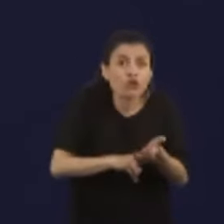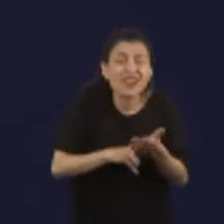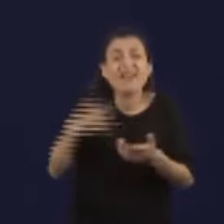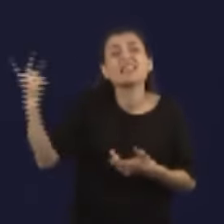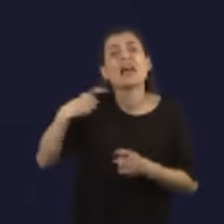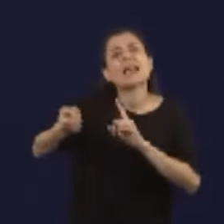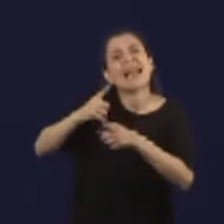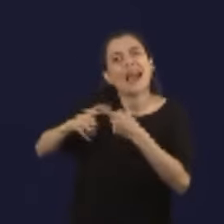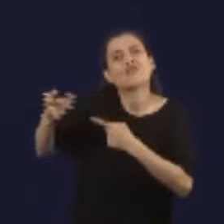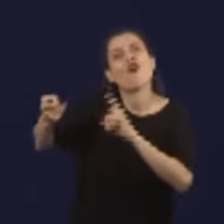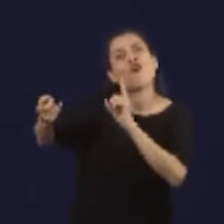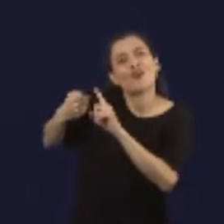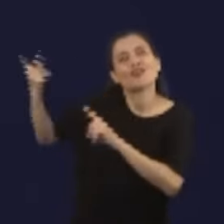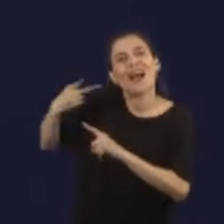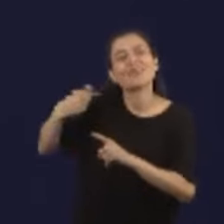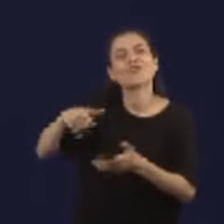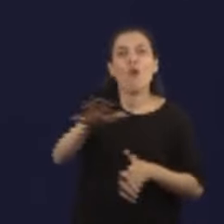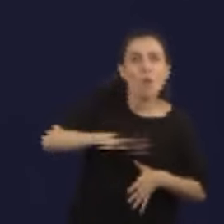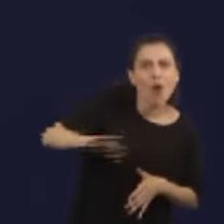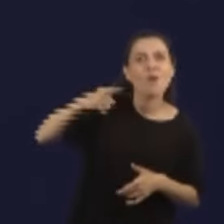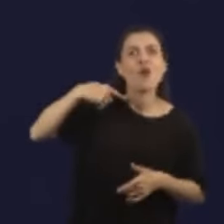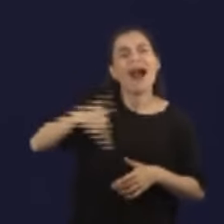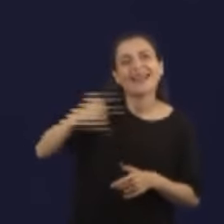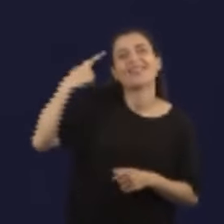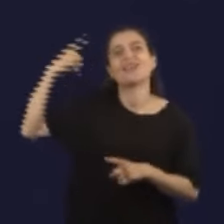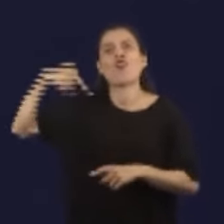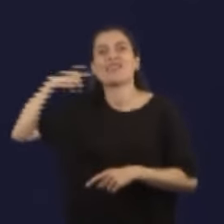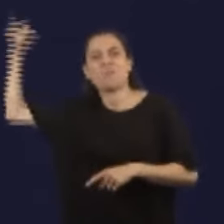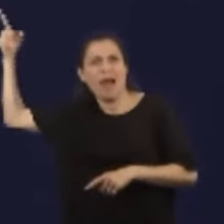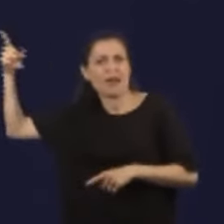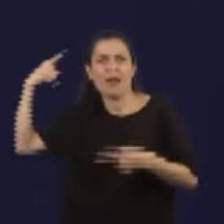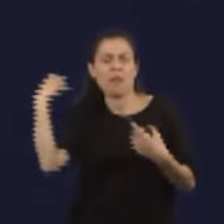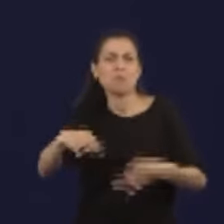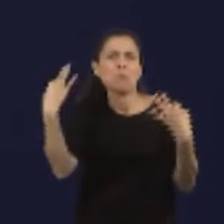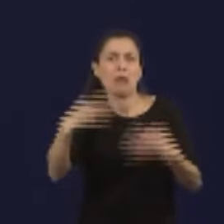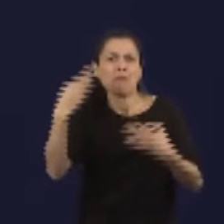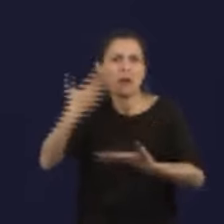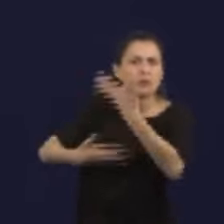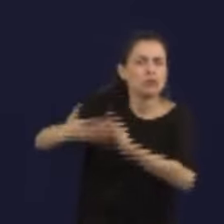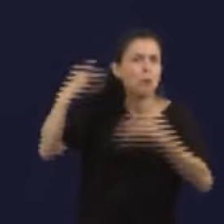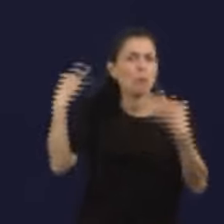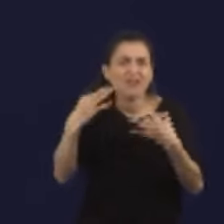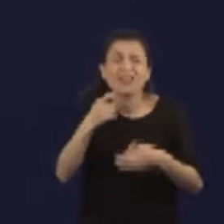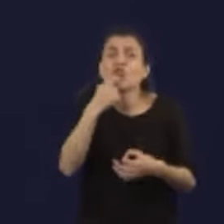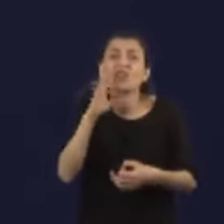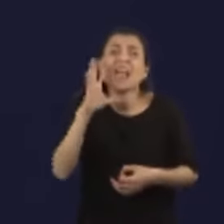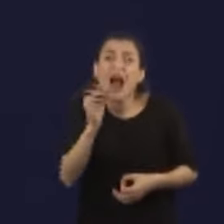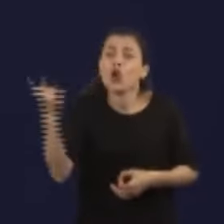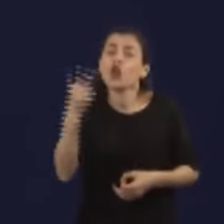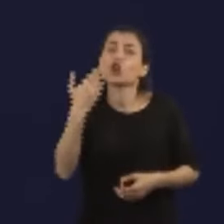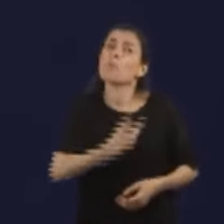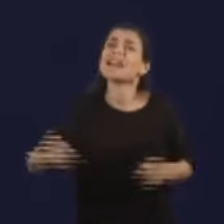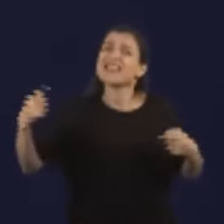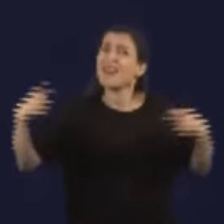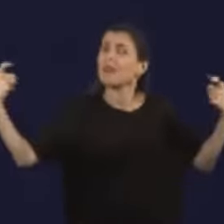encima del debate de ideas el intercambio de conceptos o las diferencias que puedan tener dos personas incluso